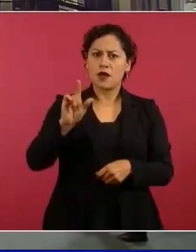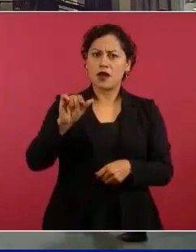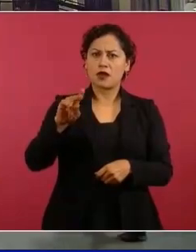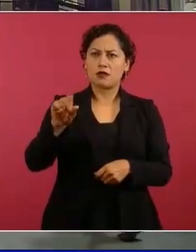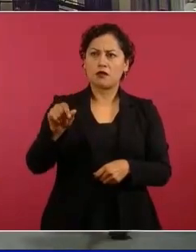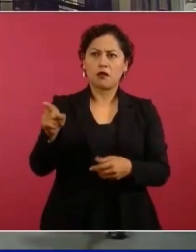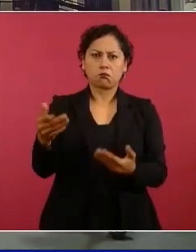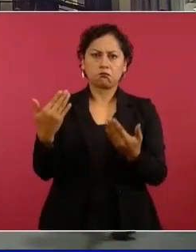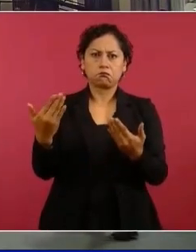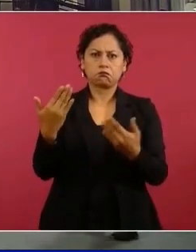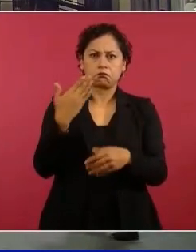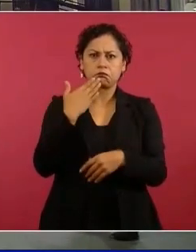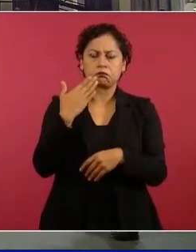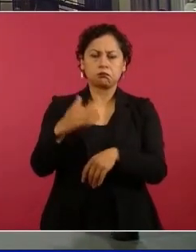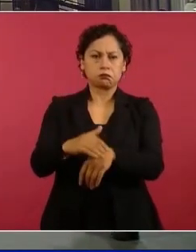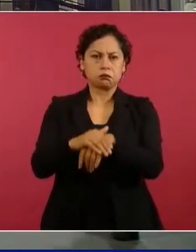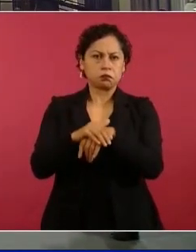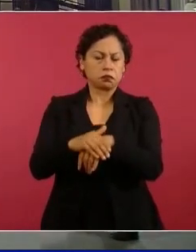peleados?